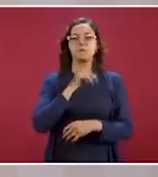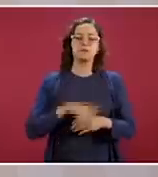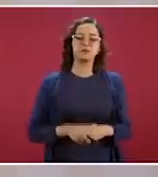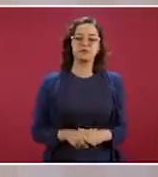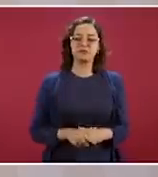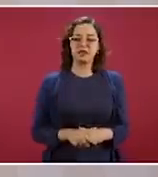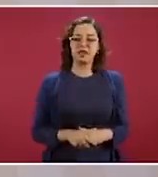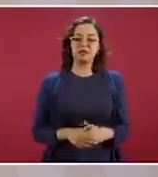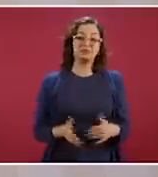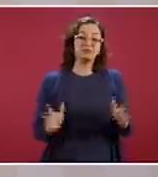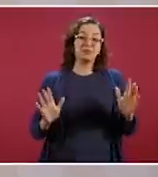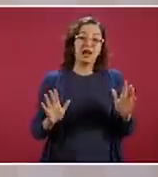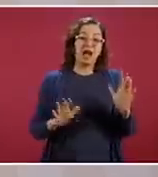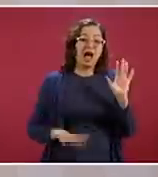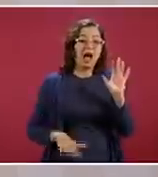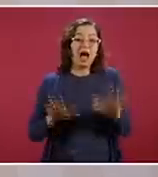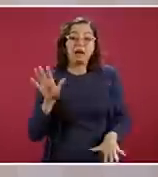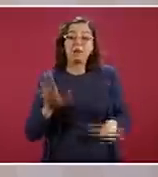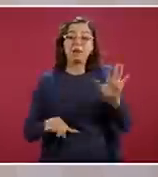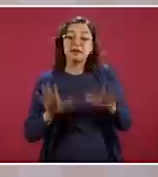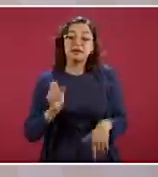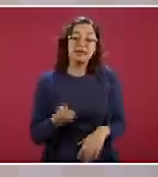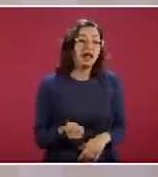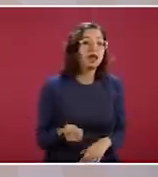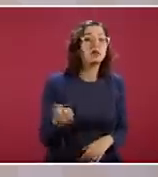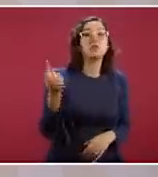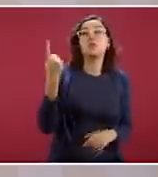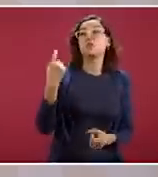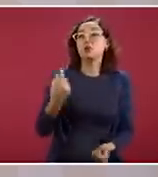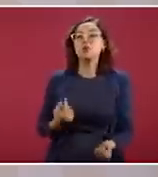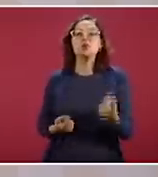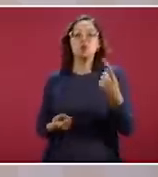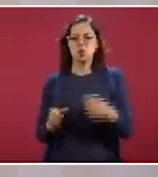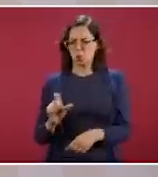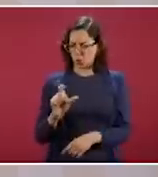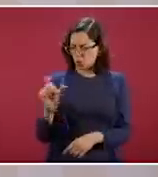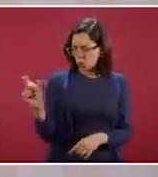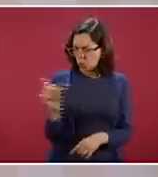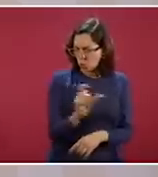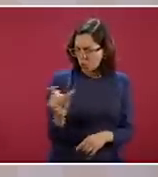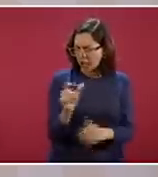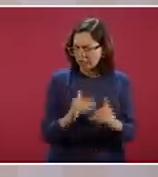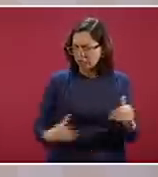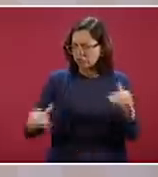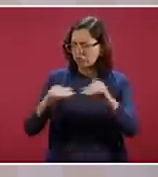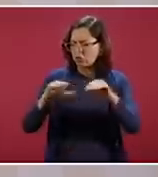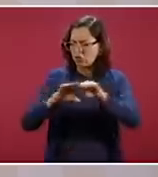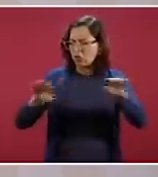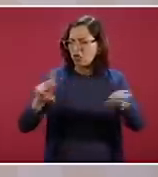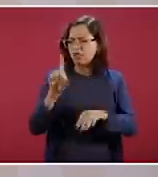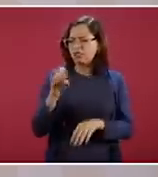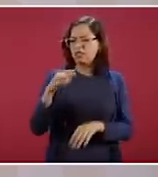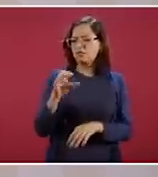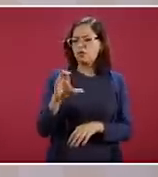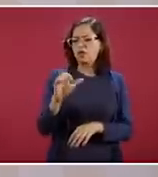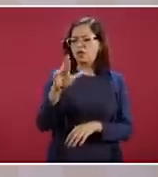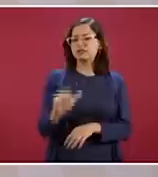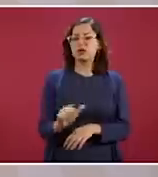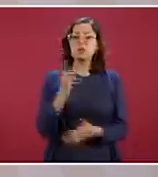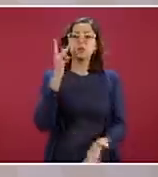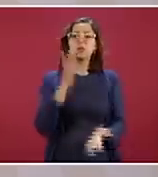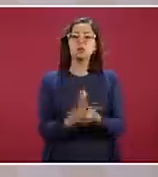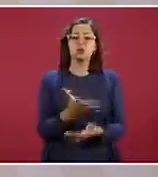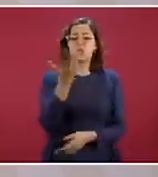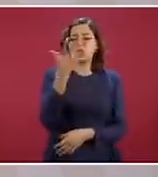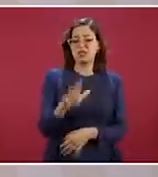han sido la excepción. ¿Cuándo ha habido democracia? En los 10 años de la República restaurada,